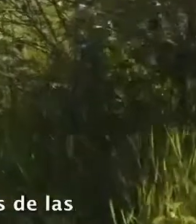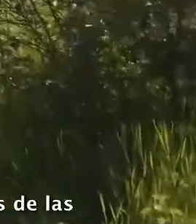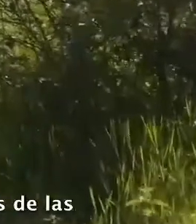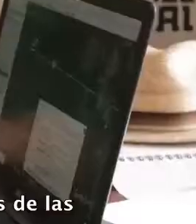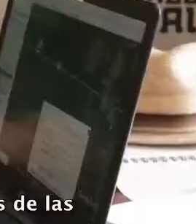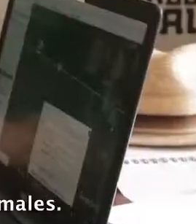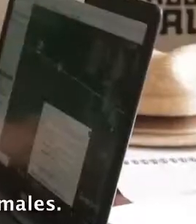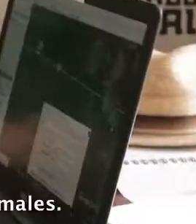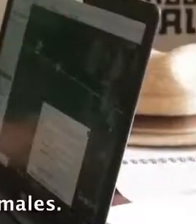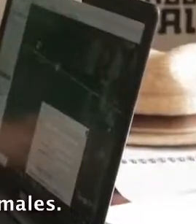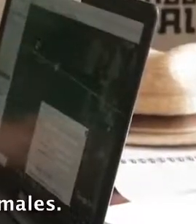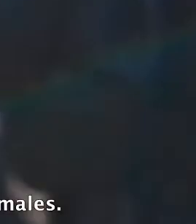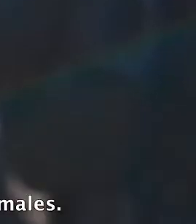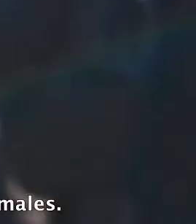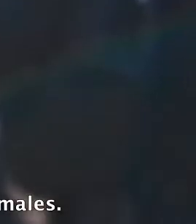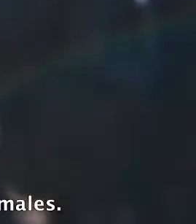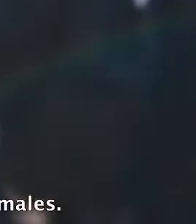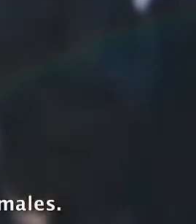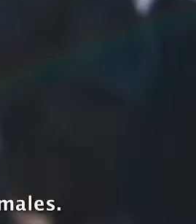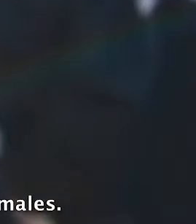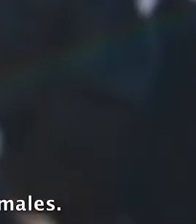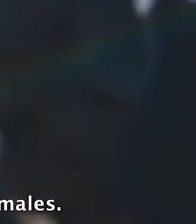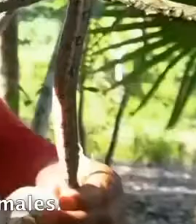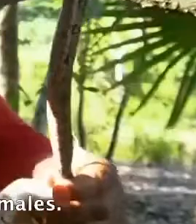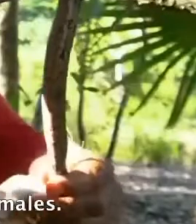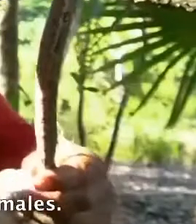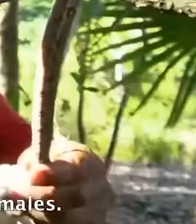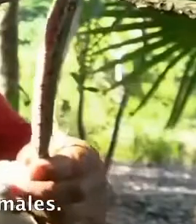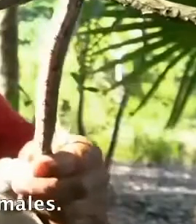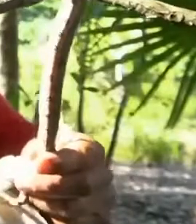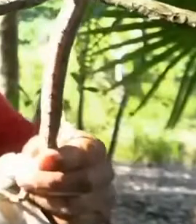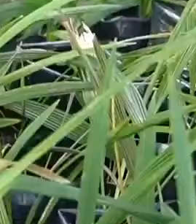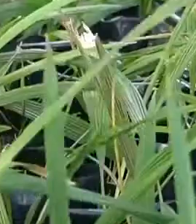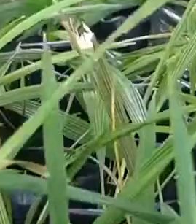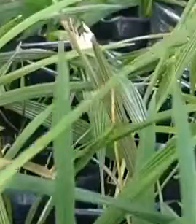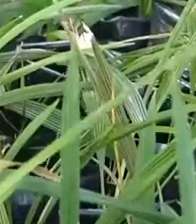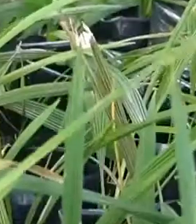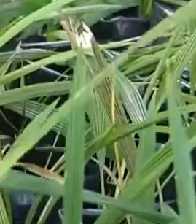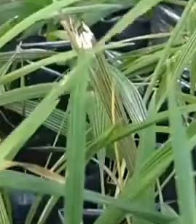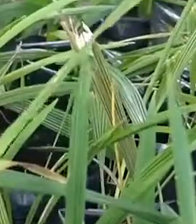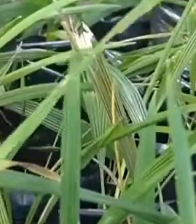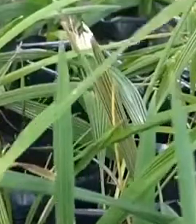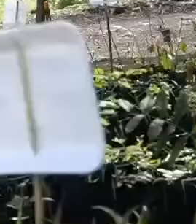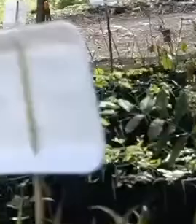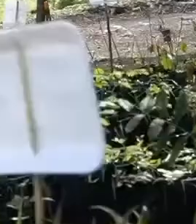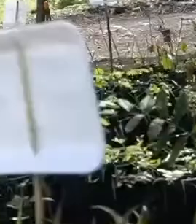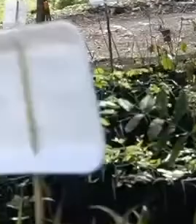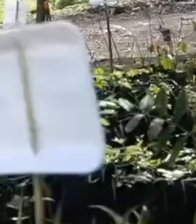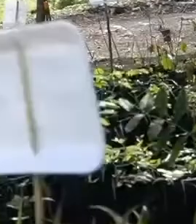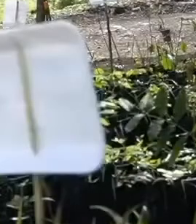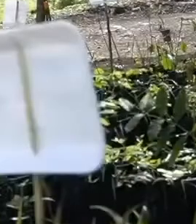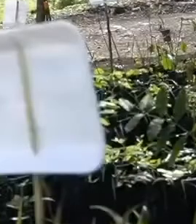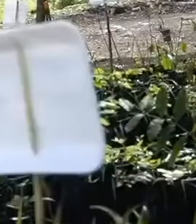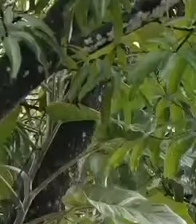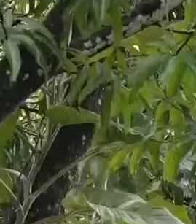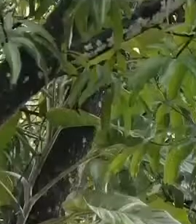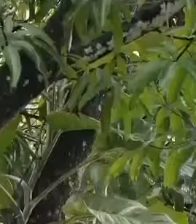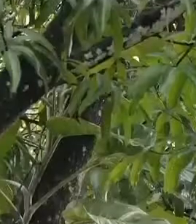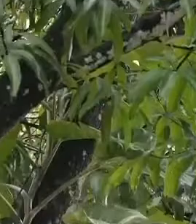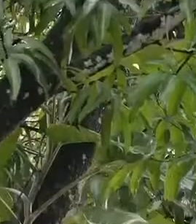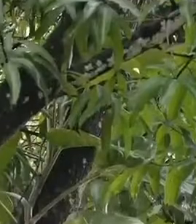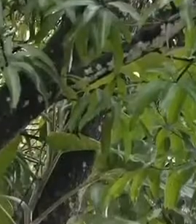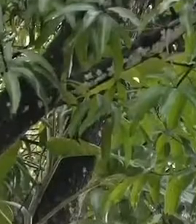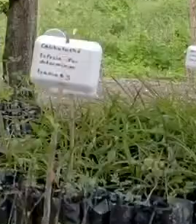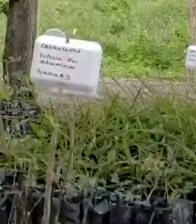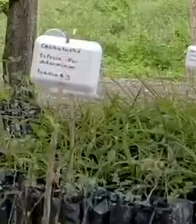con pobladores de las comunidades, quienes ayudan a la detección de animales. Las medidas para atender la vegetación son detección